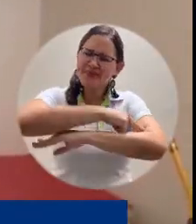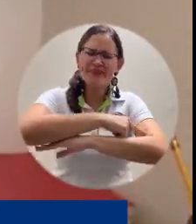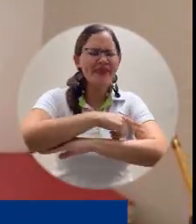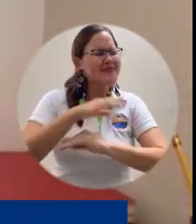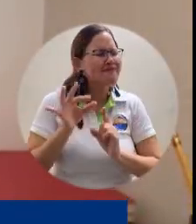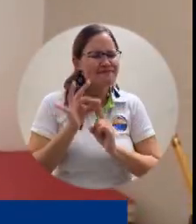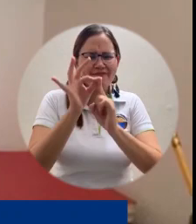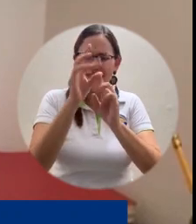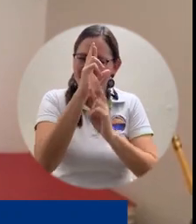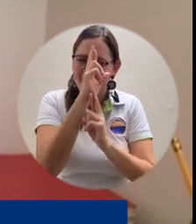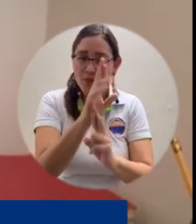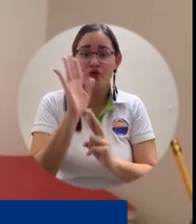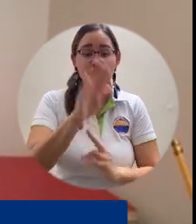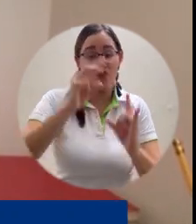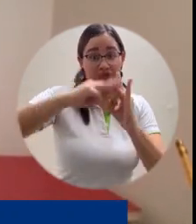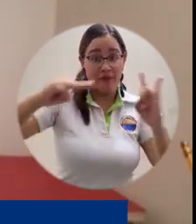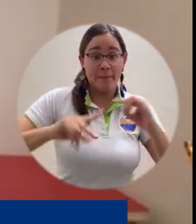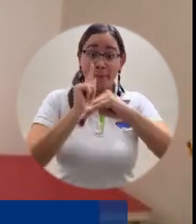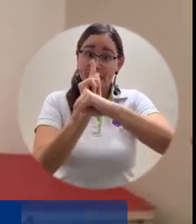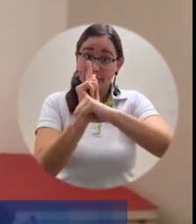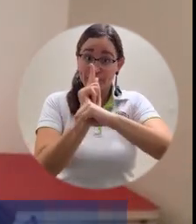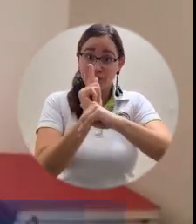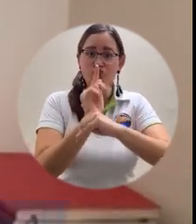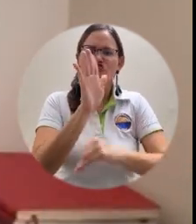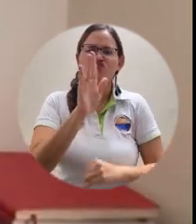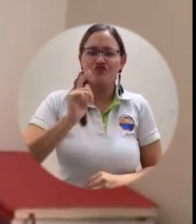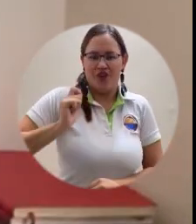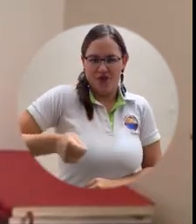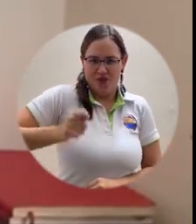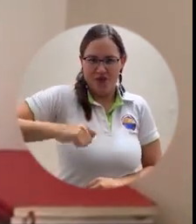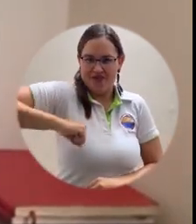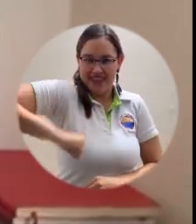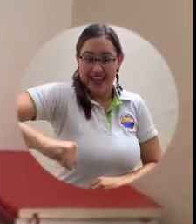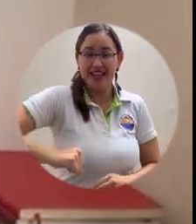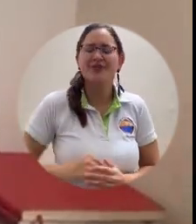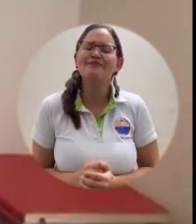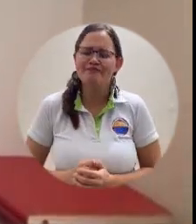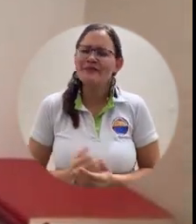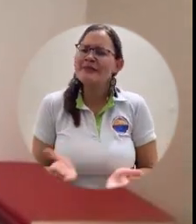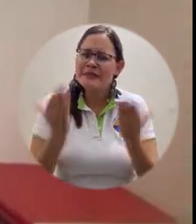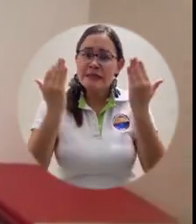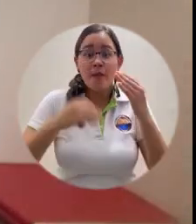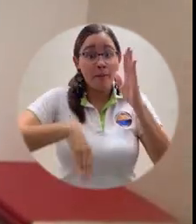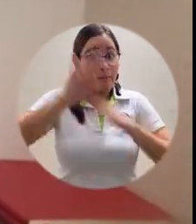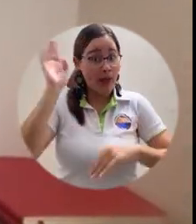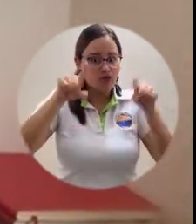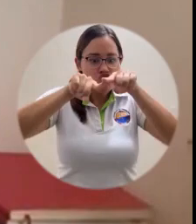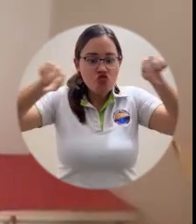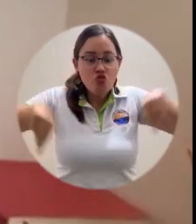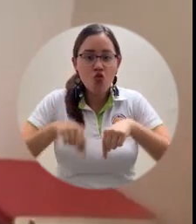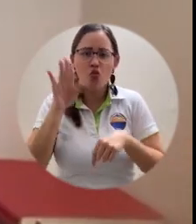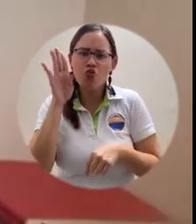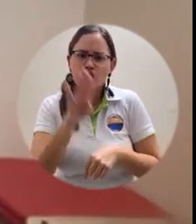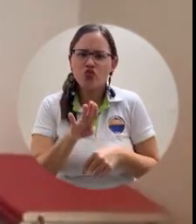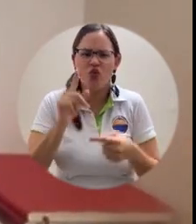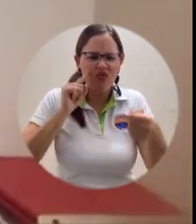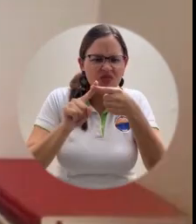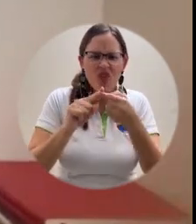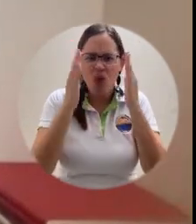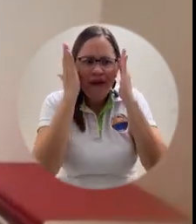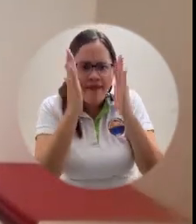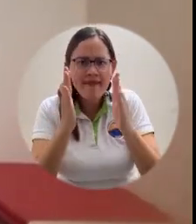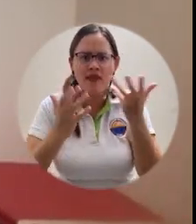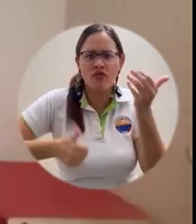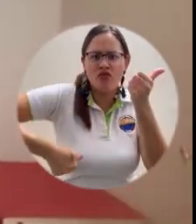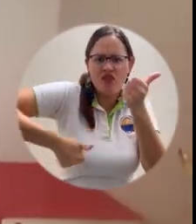de Magdalena, a su Facultad de Derecho y en especial a su consultorio jurídico, porque han sido unos aliados estratégicos